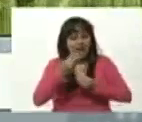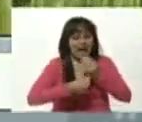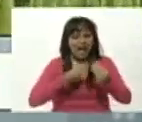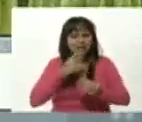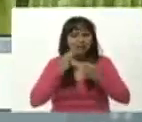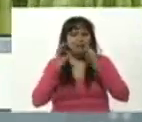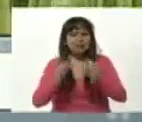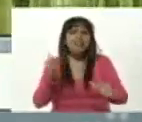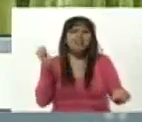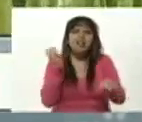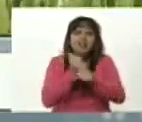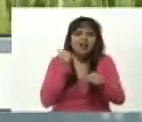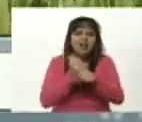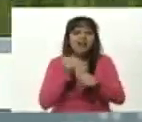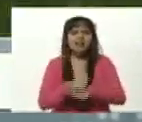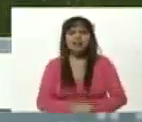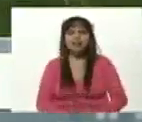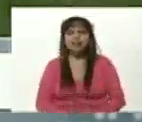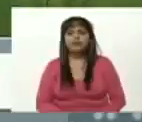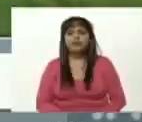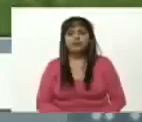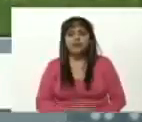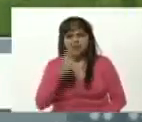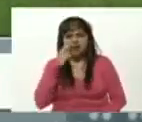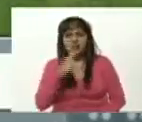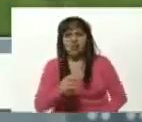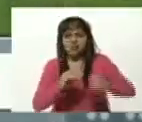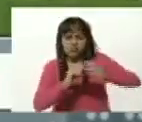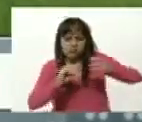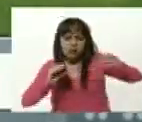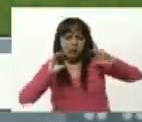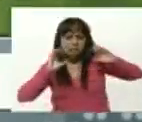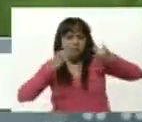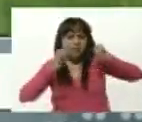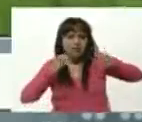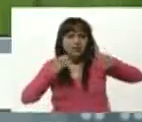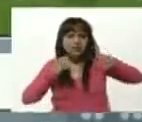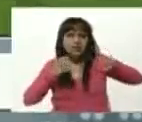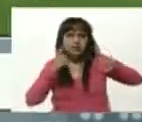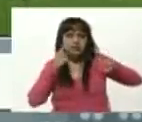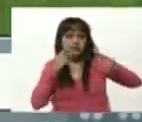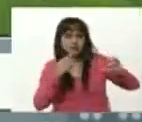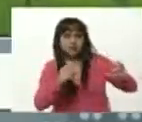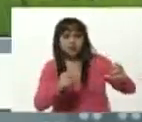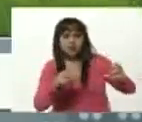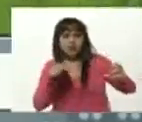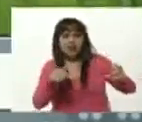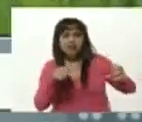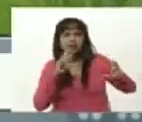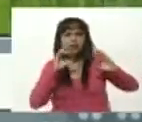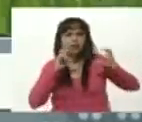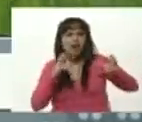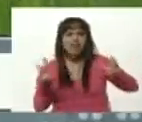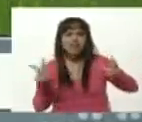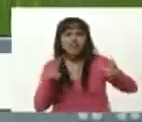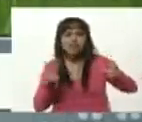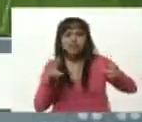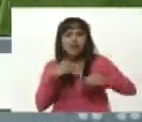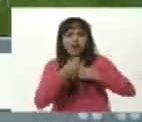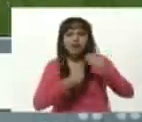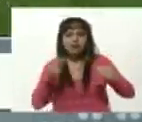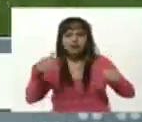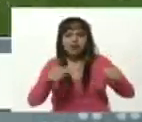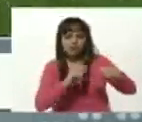producir, trabajar. Estaba viendo esta mazorca, mira. Ay, esto es maíz venezolano.